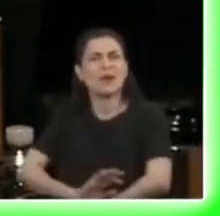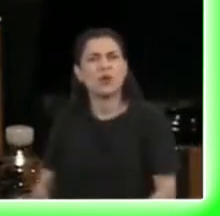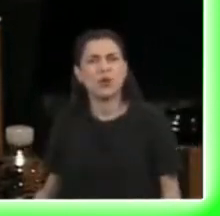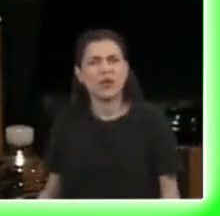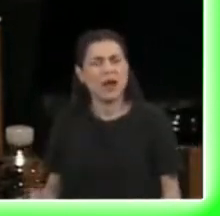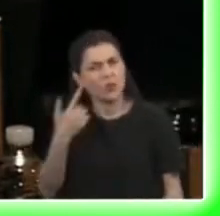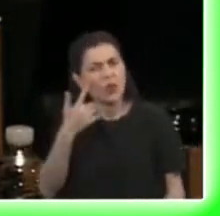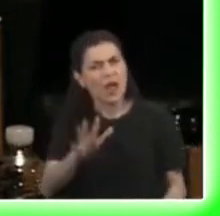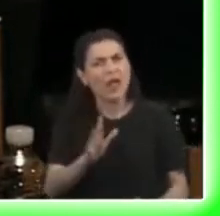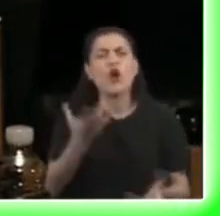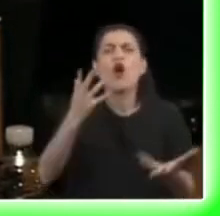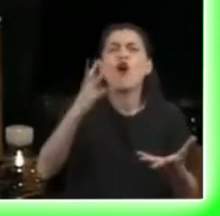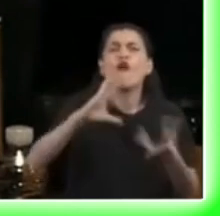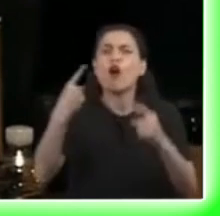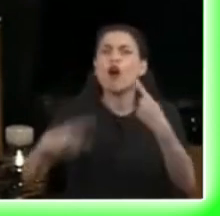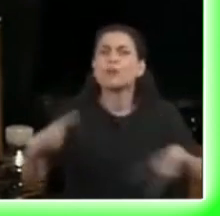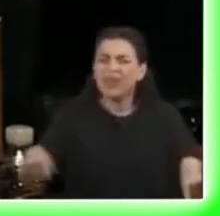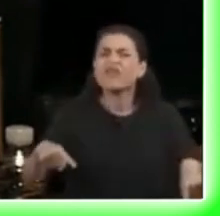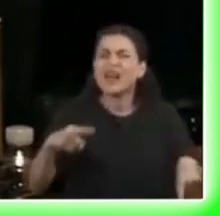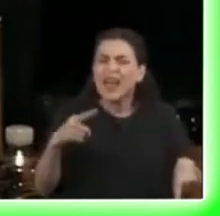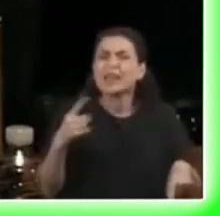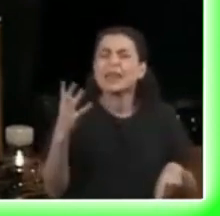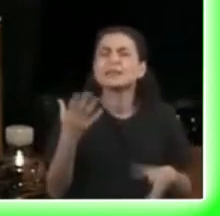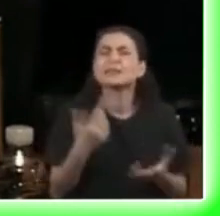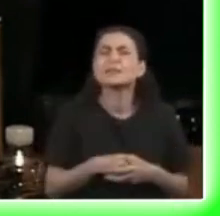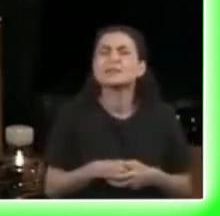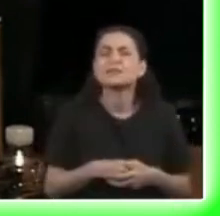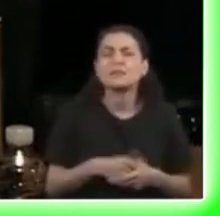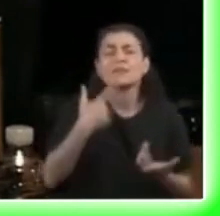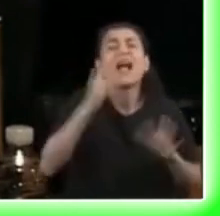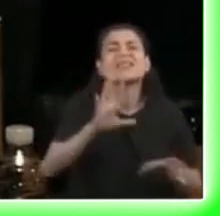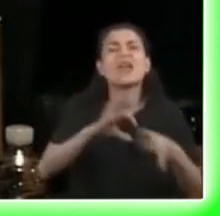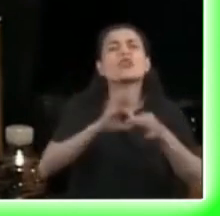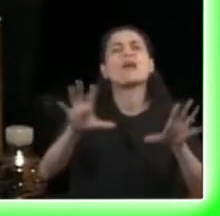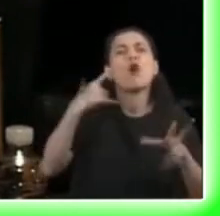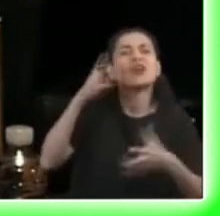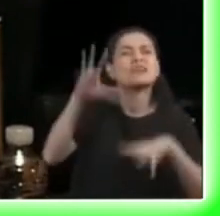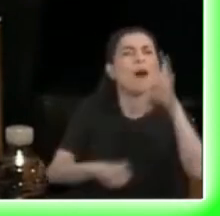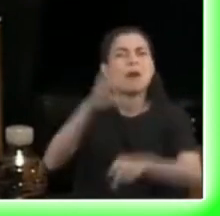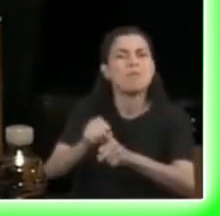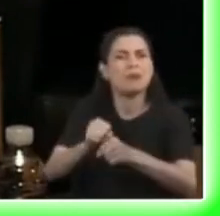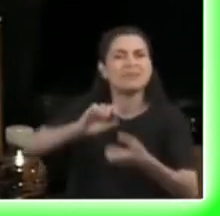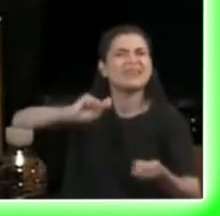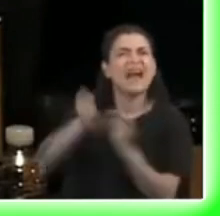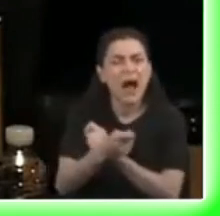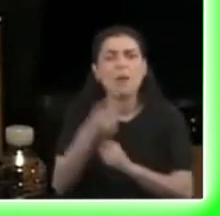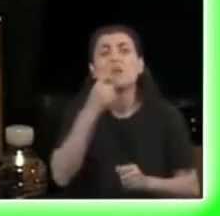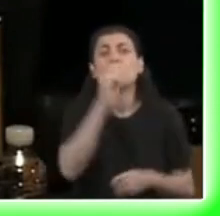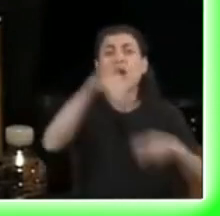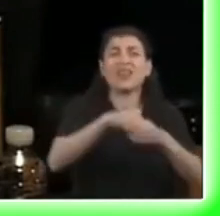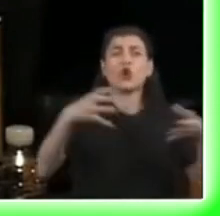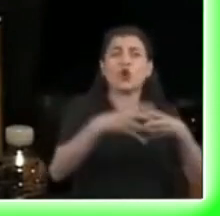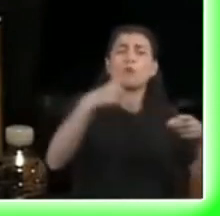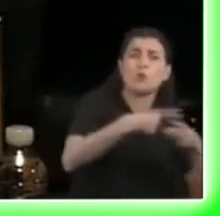mecanismos mediante los cuales se terminó montando una especie de apartheid democrático, en el que los políticos, sus amigos,